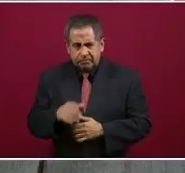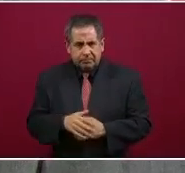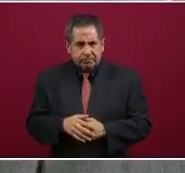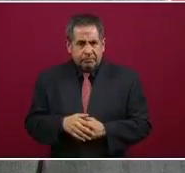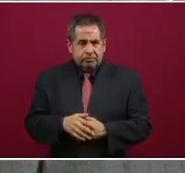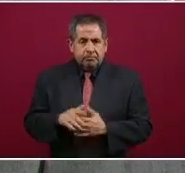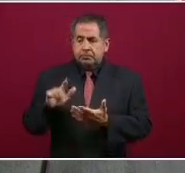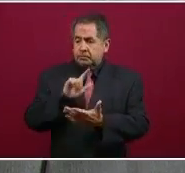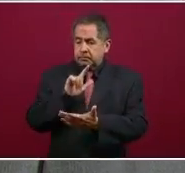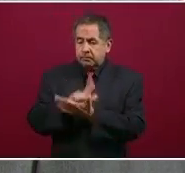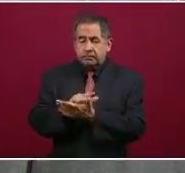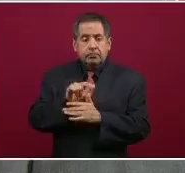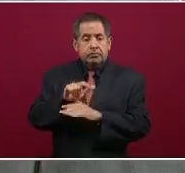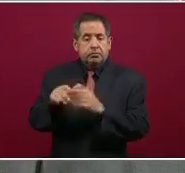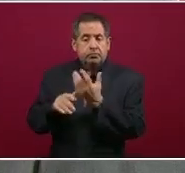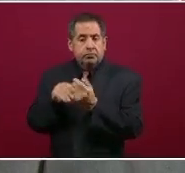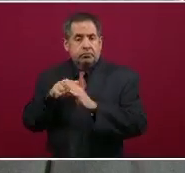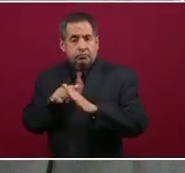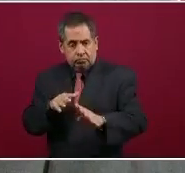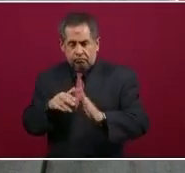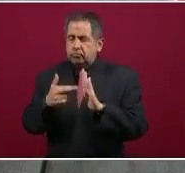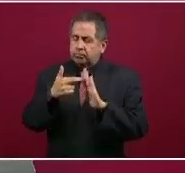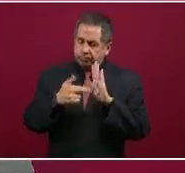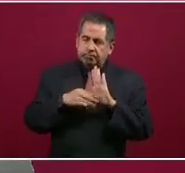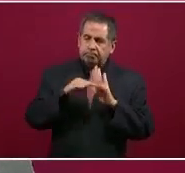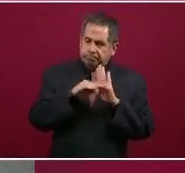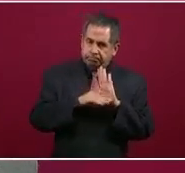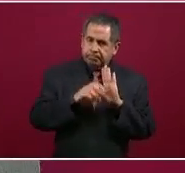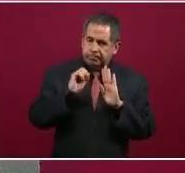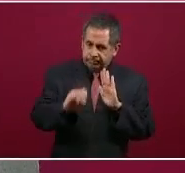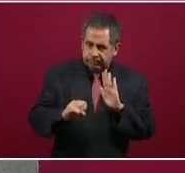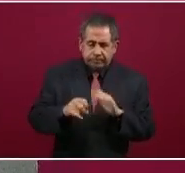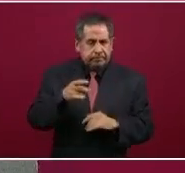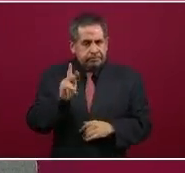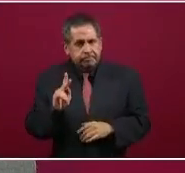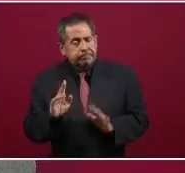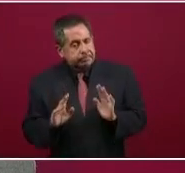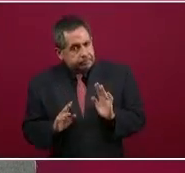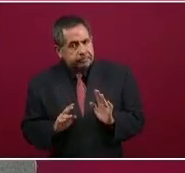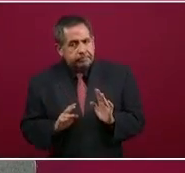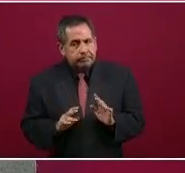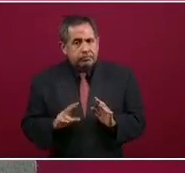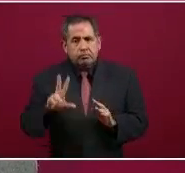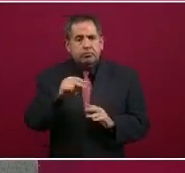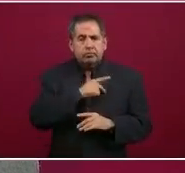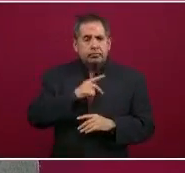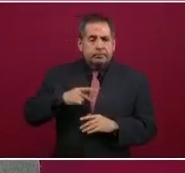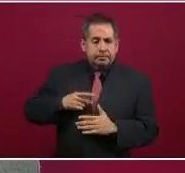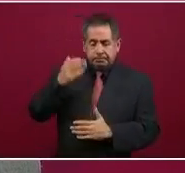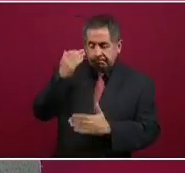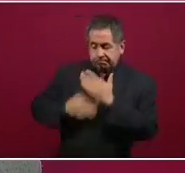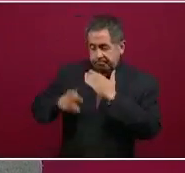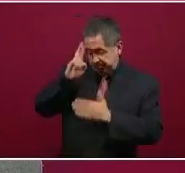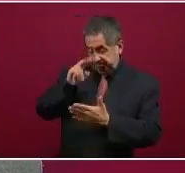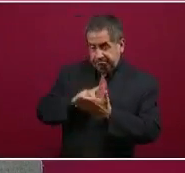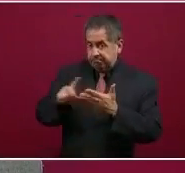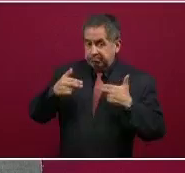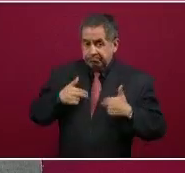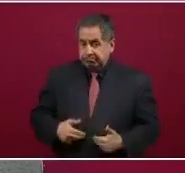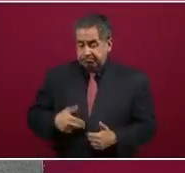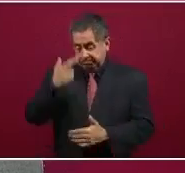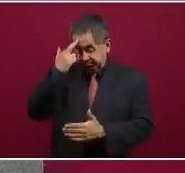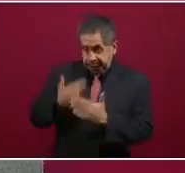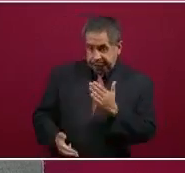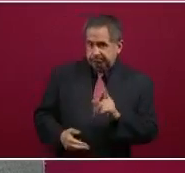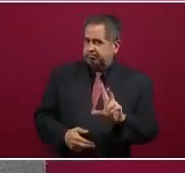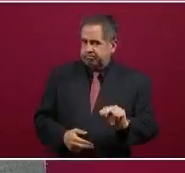las leyes migratorias, pero que no haya violación de los derechos humanos,